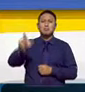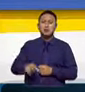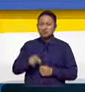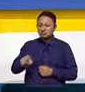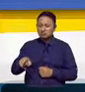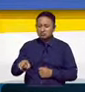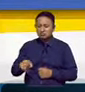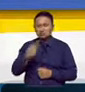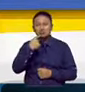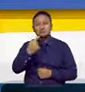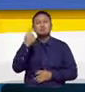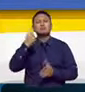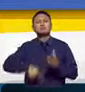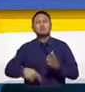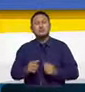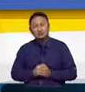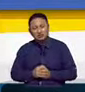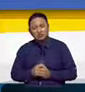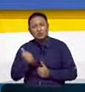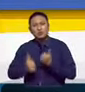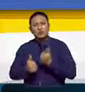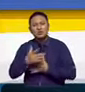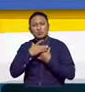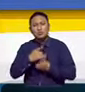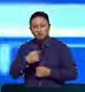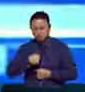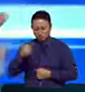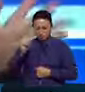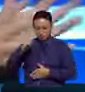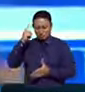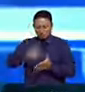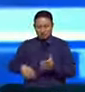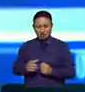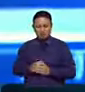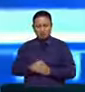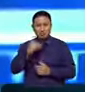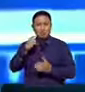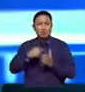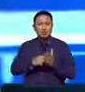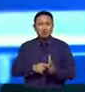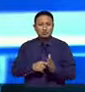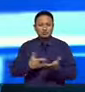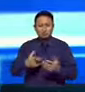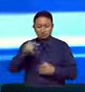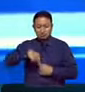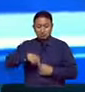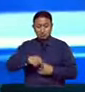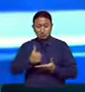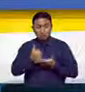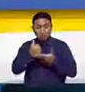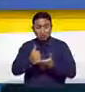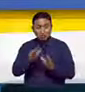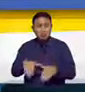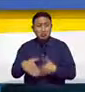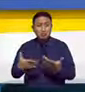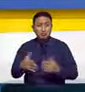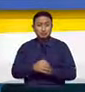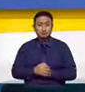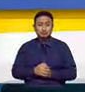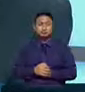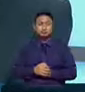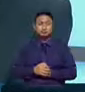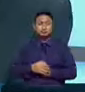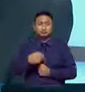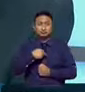¿qué decía de la campaña y de sus apetencias, de sus necesidades? Y cómo, por ejemplo, los medios han cubierto esa campaña. Una de las cosas que yo sentí a lo largo